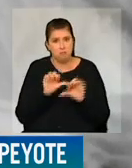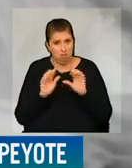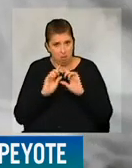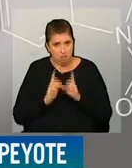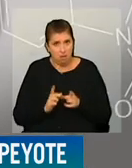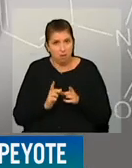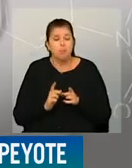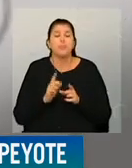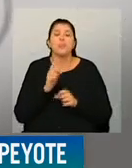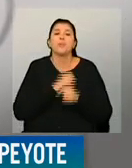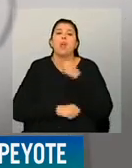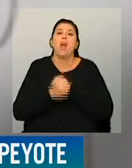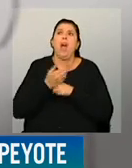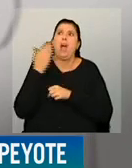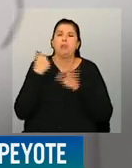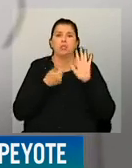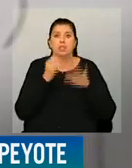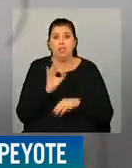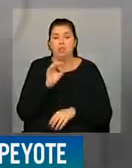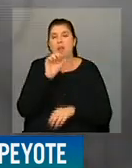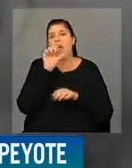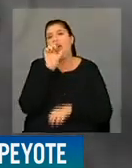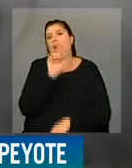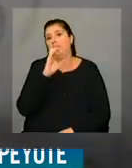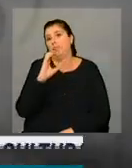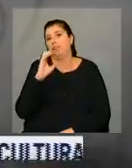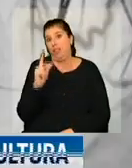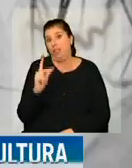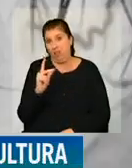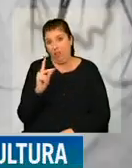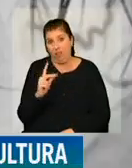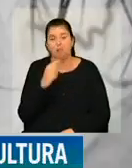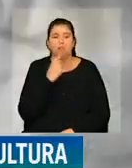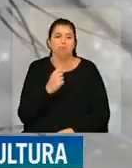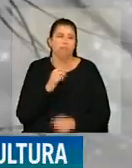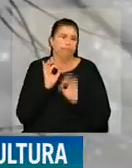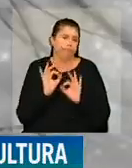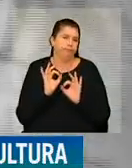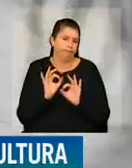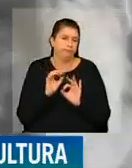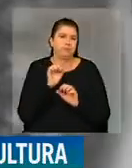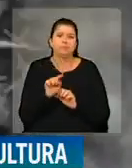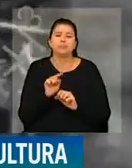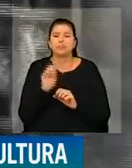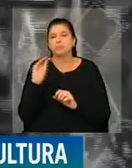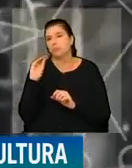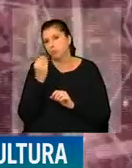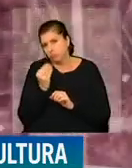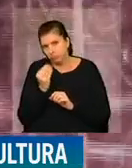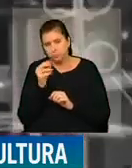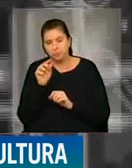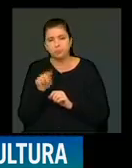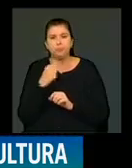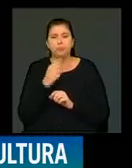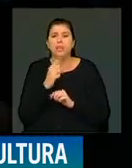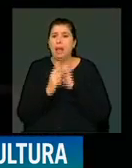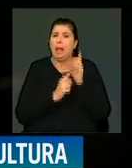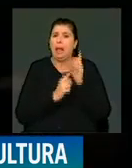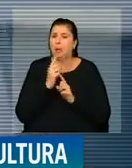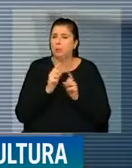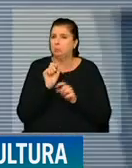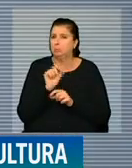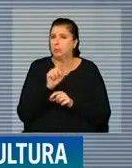los años 60, el LSD se convirtió en un estandarte de los movimientos contraculturales. La insurrección de la juventud, sumada a algunas malas experiencias con el manejo